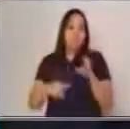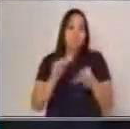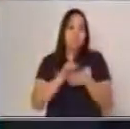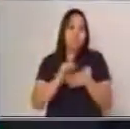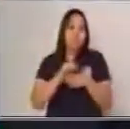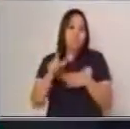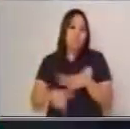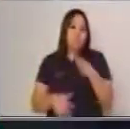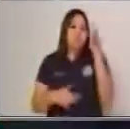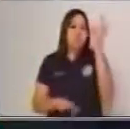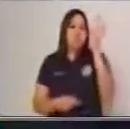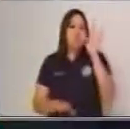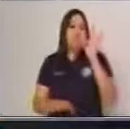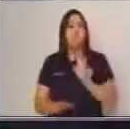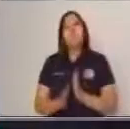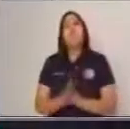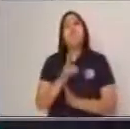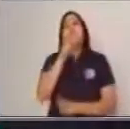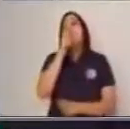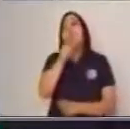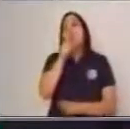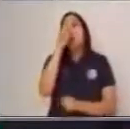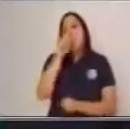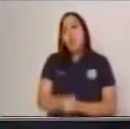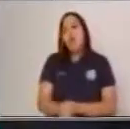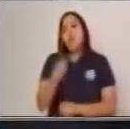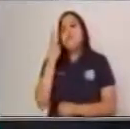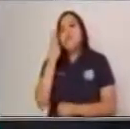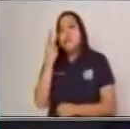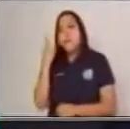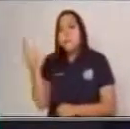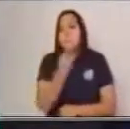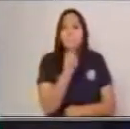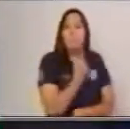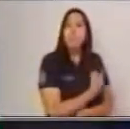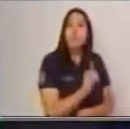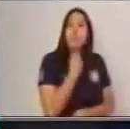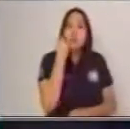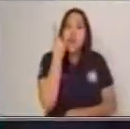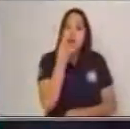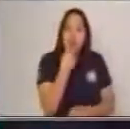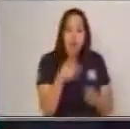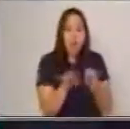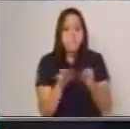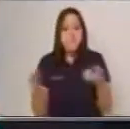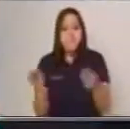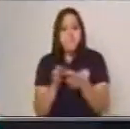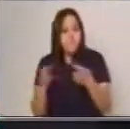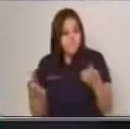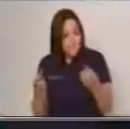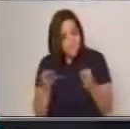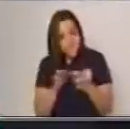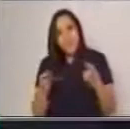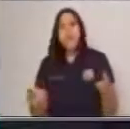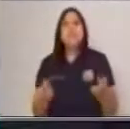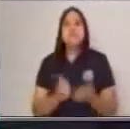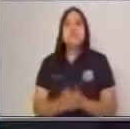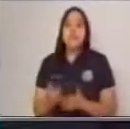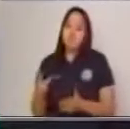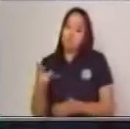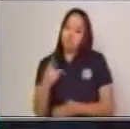dejar es que ustedes pueden llegar a recortar en su periódico local, en su periódico del que les guste un poco más.